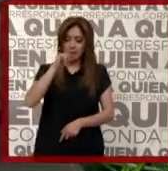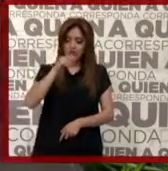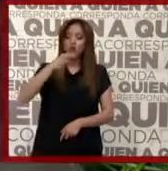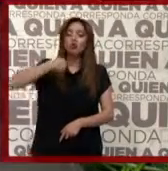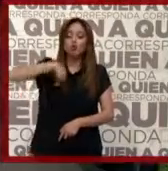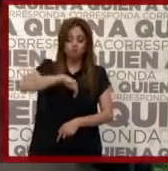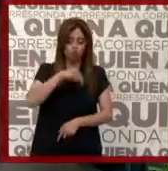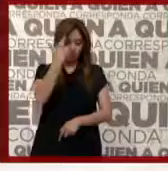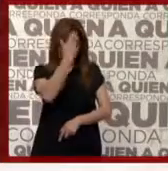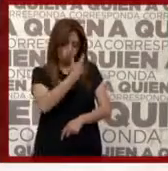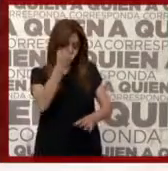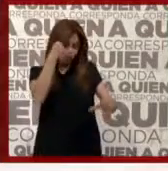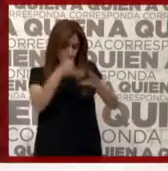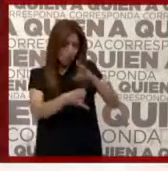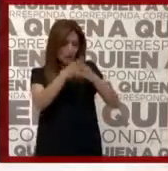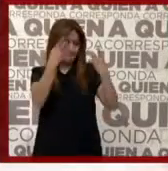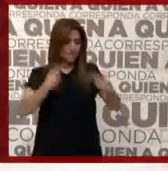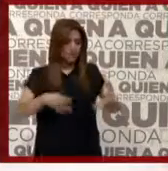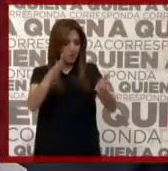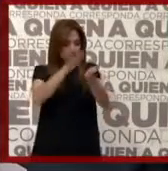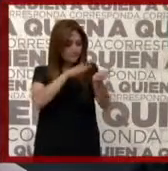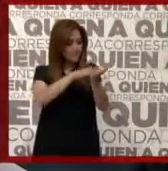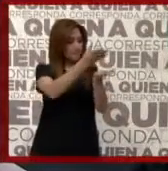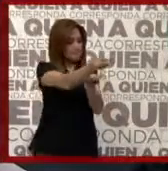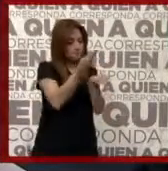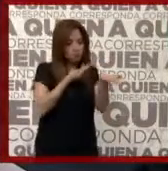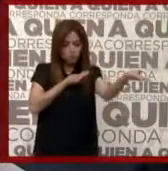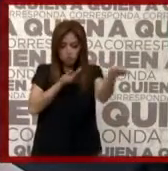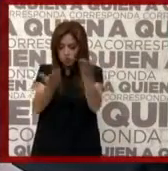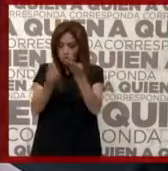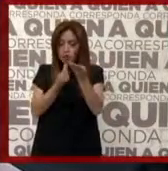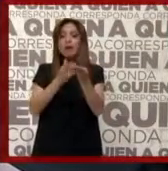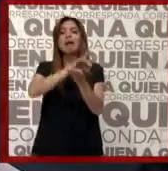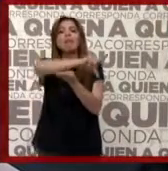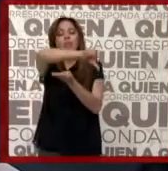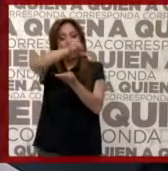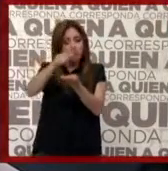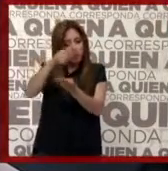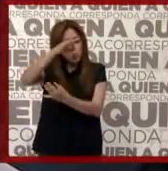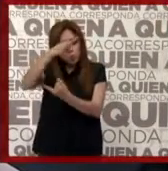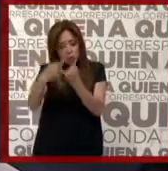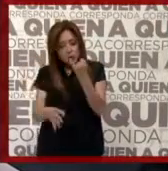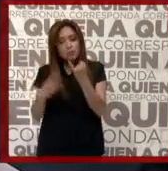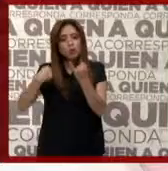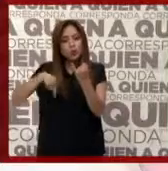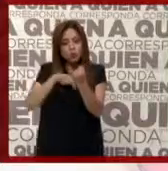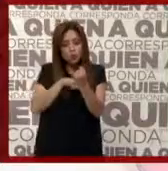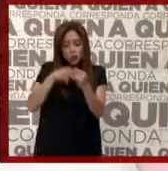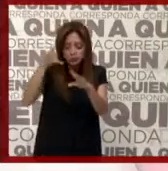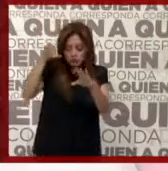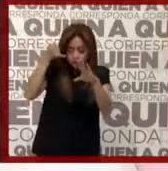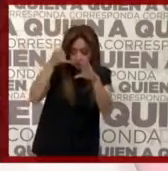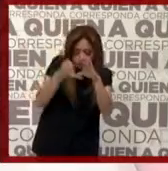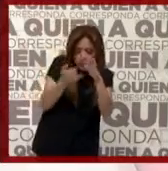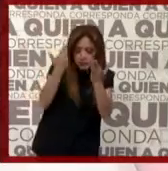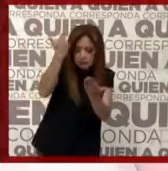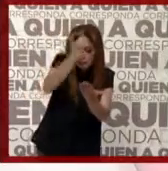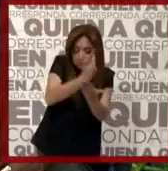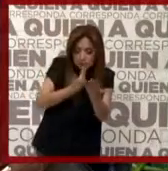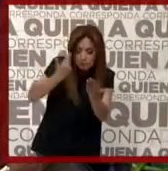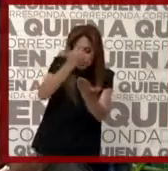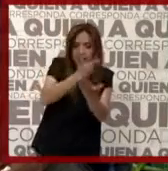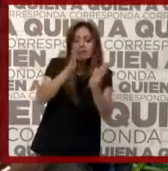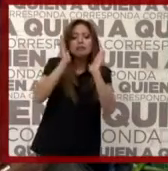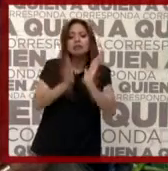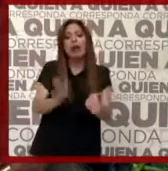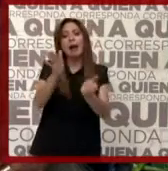profundidad la gente presenta sus argumentos sus alegatos todo y finalmente en un ejercicio profundo de análisis nos pronunciamos